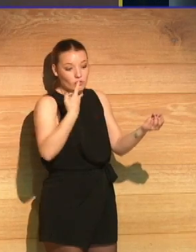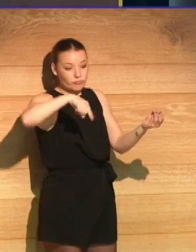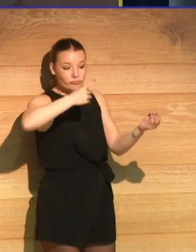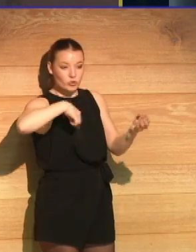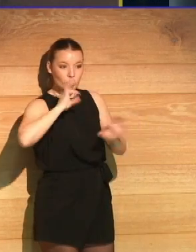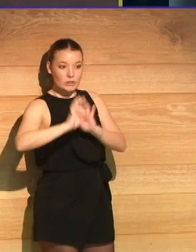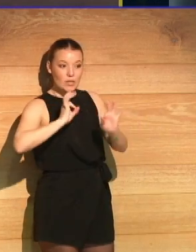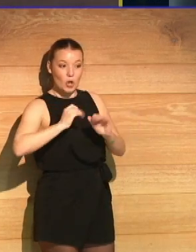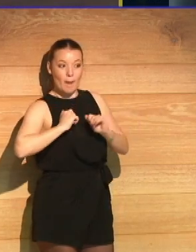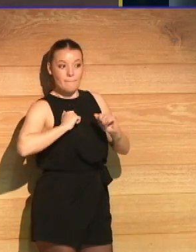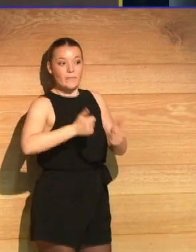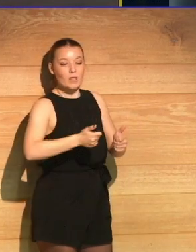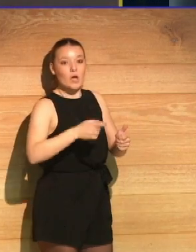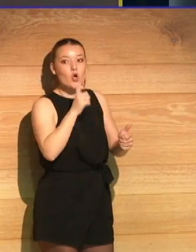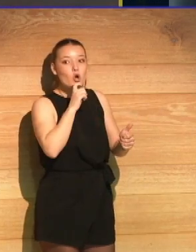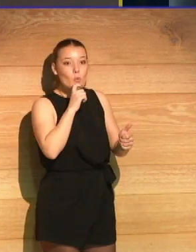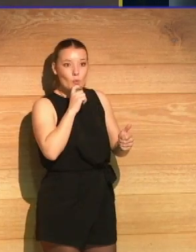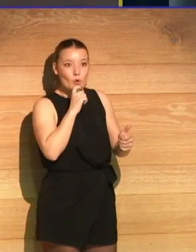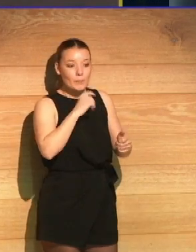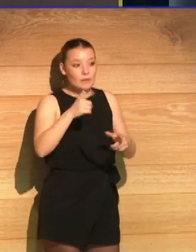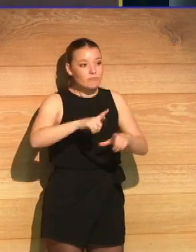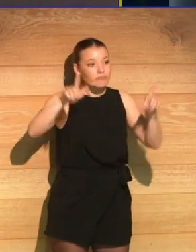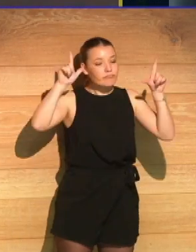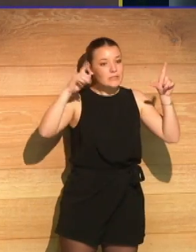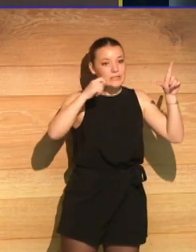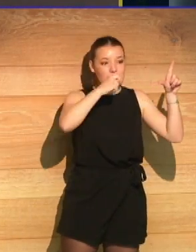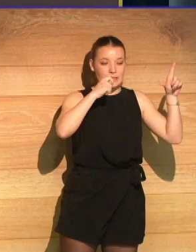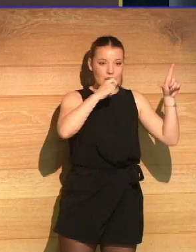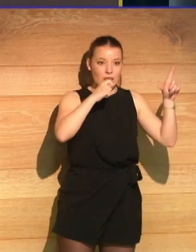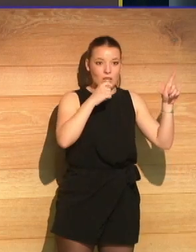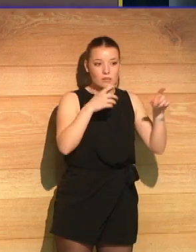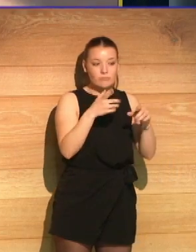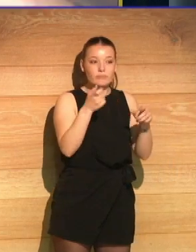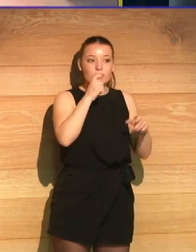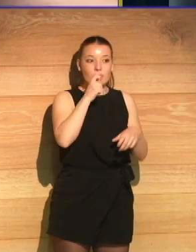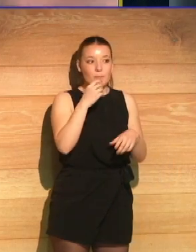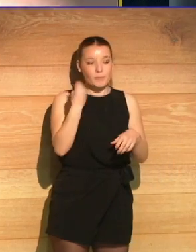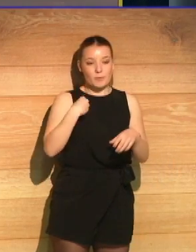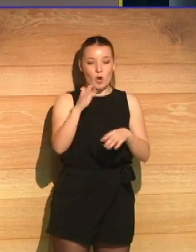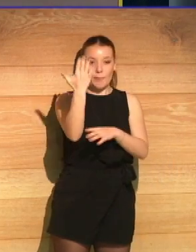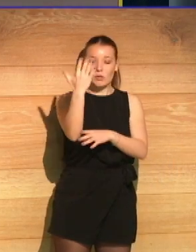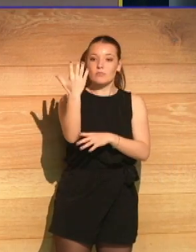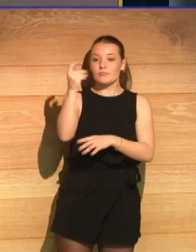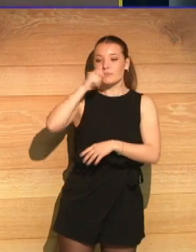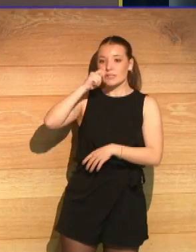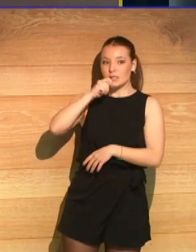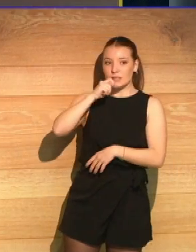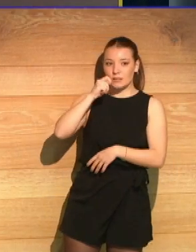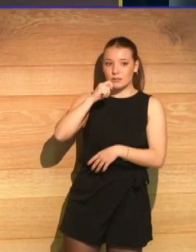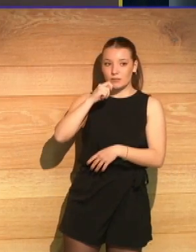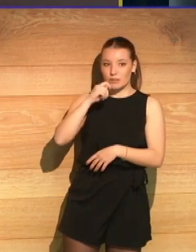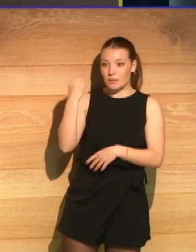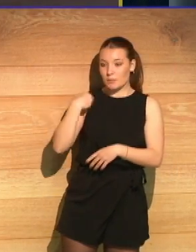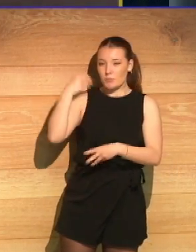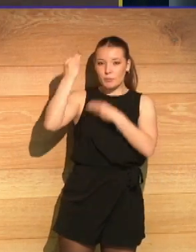personaje lavando sus dientes enfrente de su espejo, lanzando otras visiones de cuando